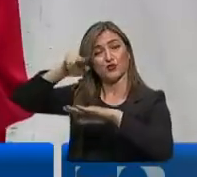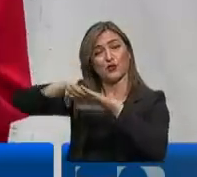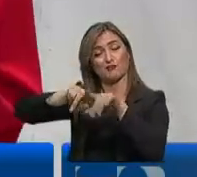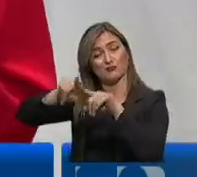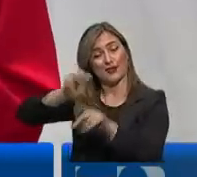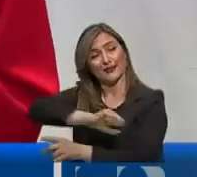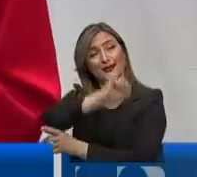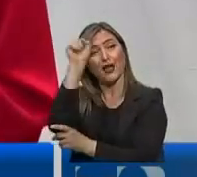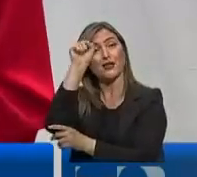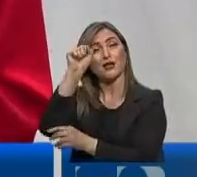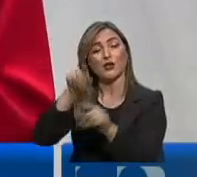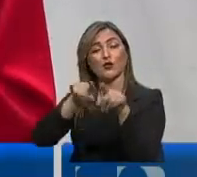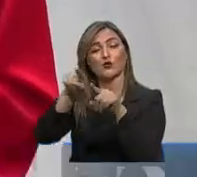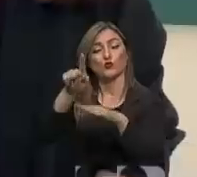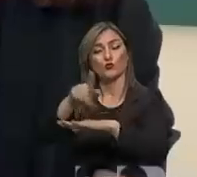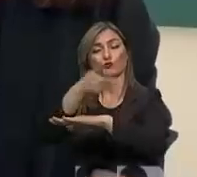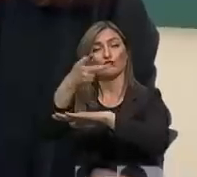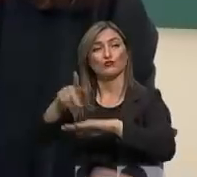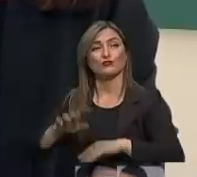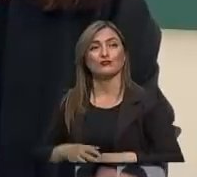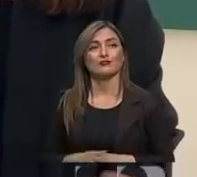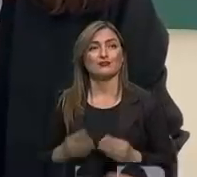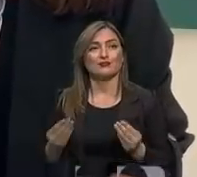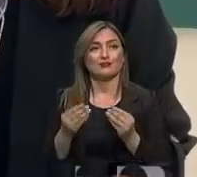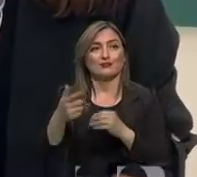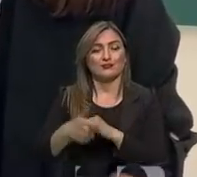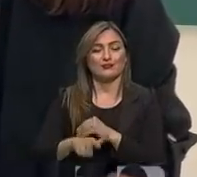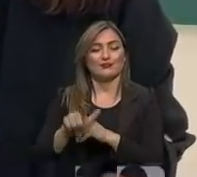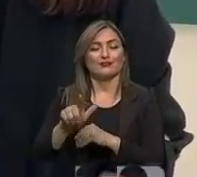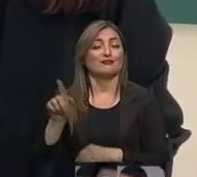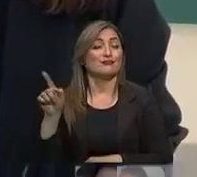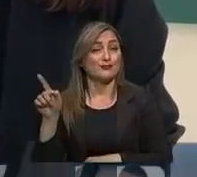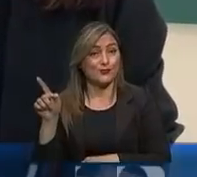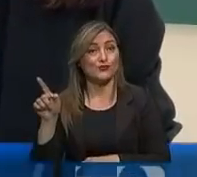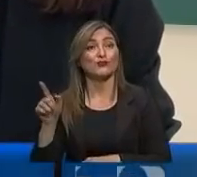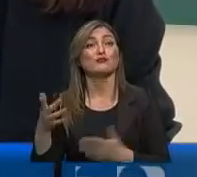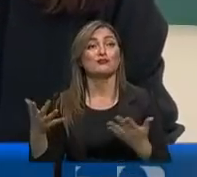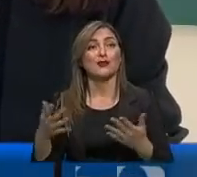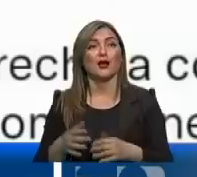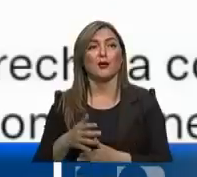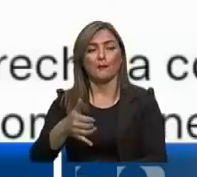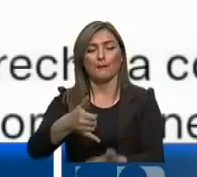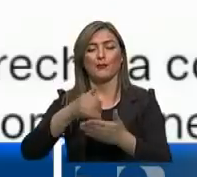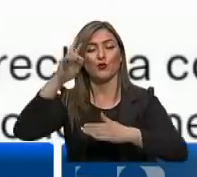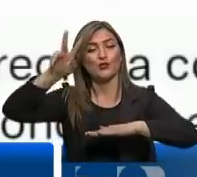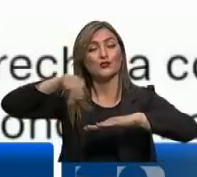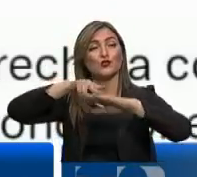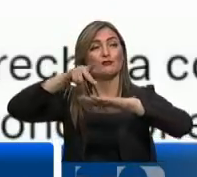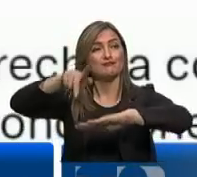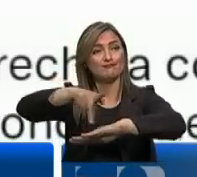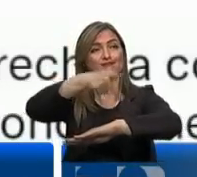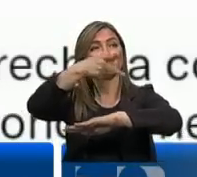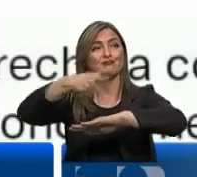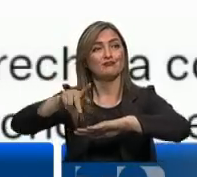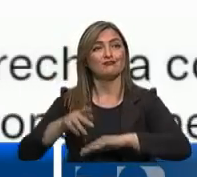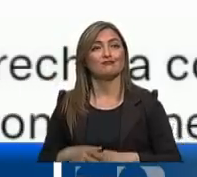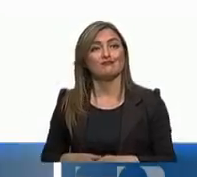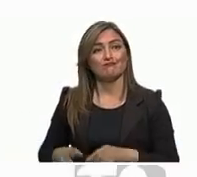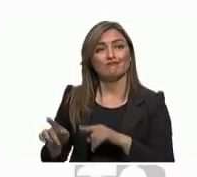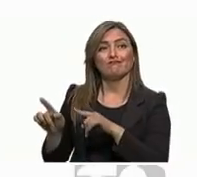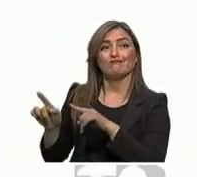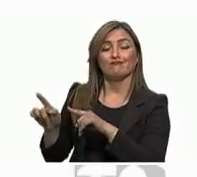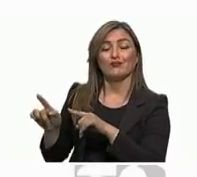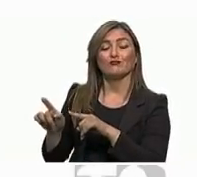en el concurso de poesía. La joven lojana Andrea Rojas Vázquez conquistó el Premio Nacional de Poesía Ileana Espinel